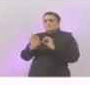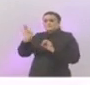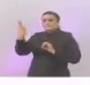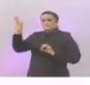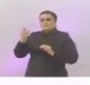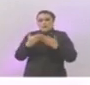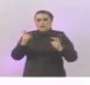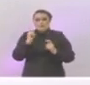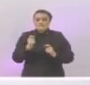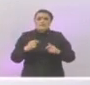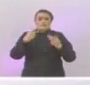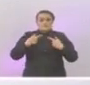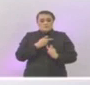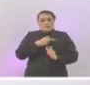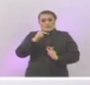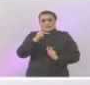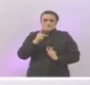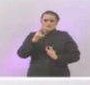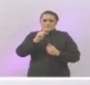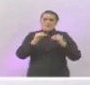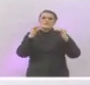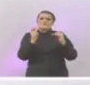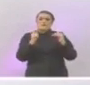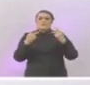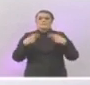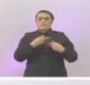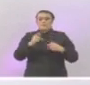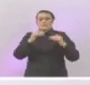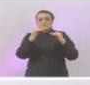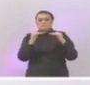encontramos por debajo de la media nacional en San Luis Potosí.